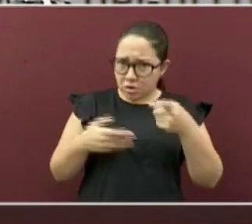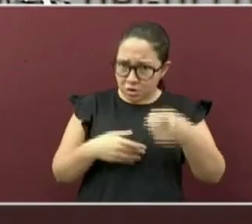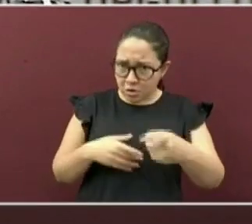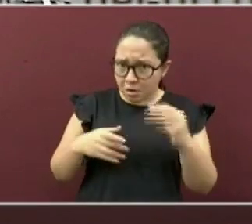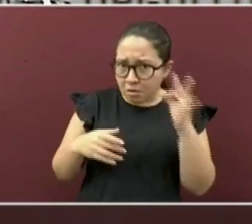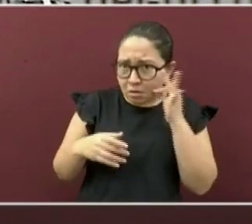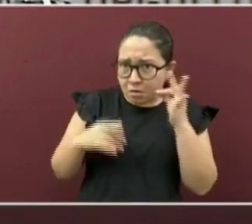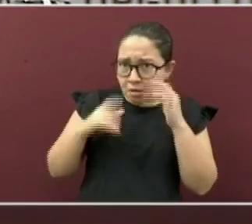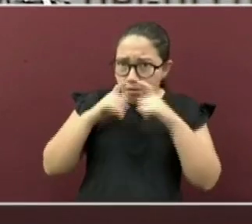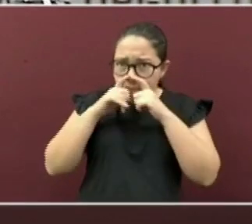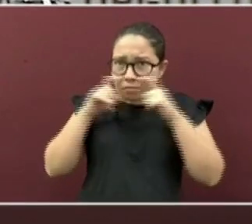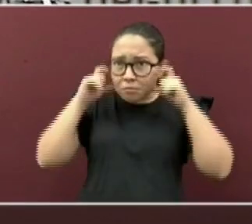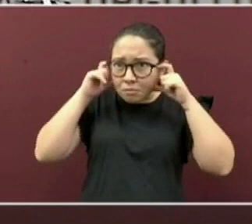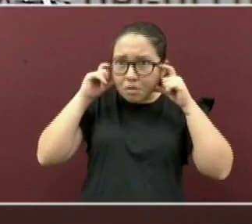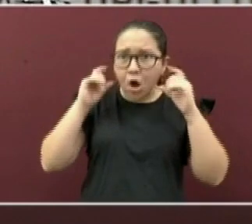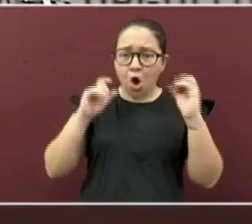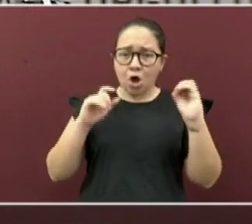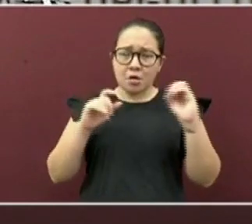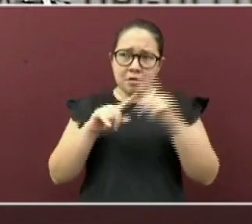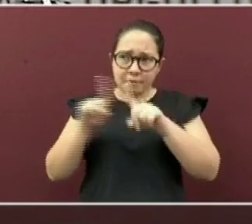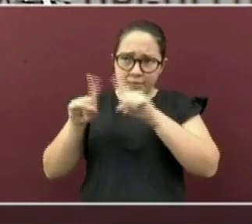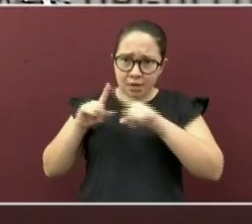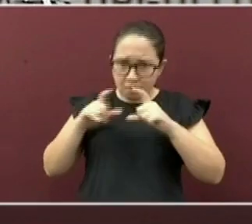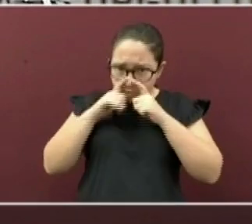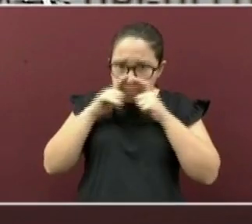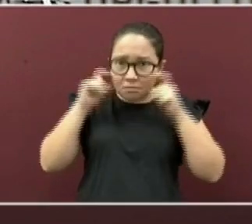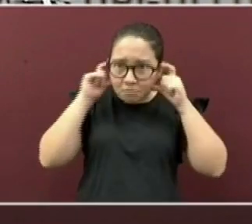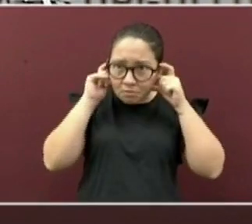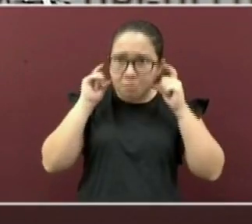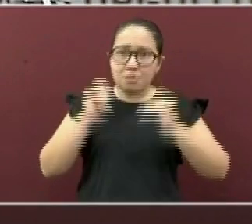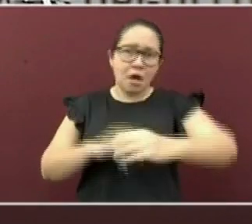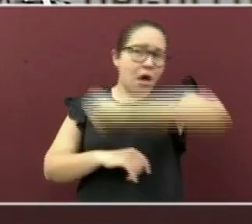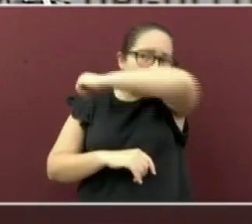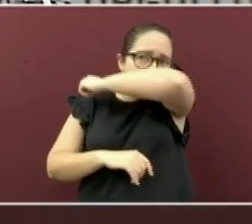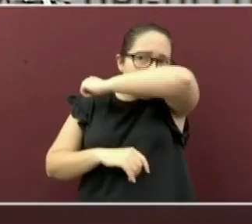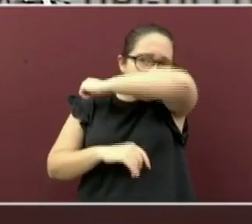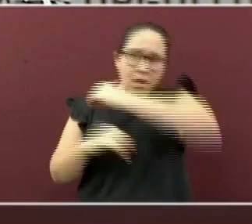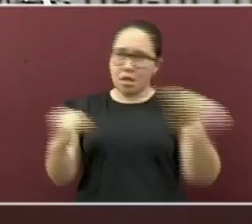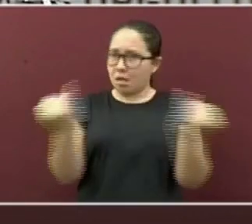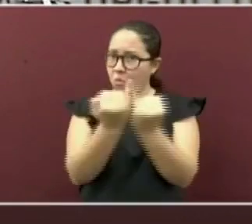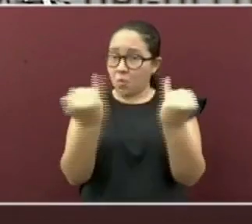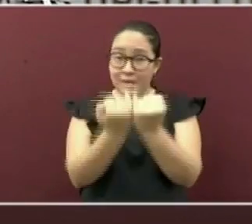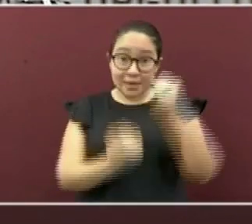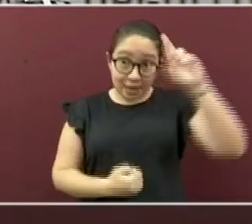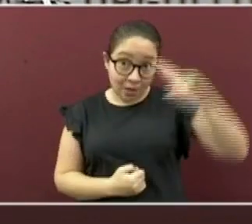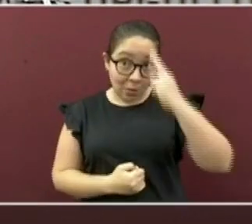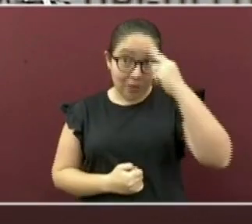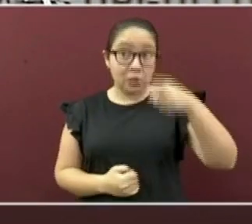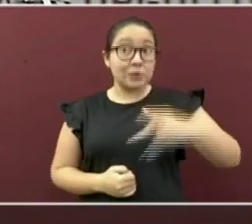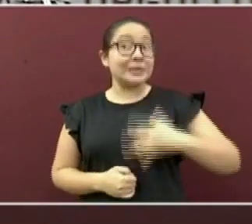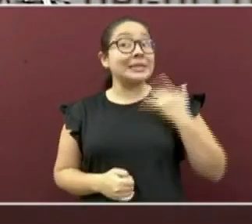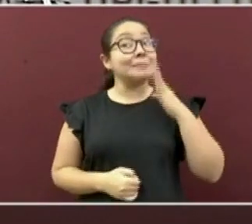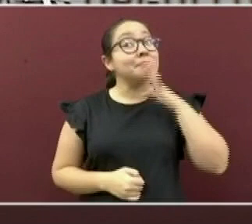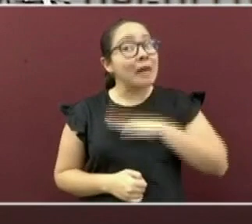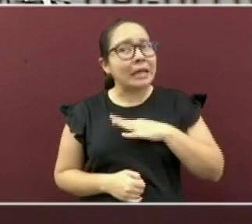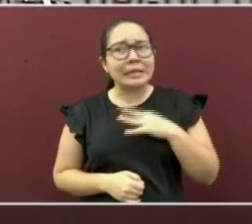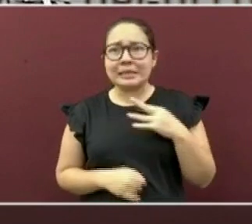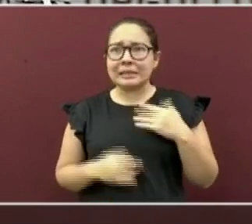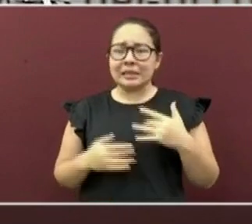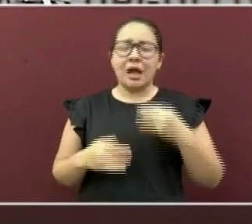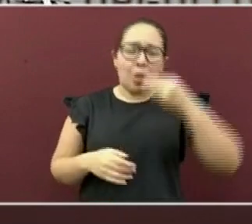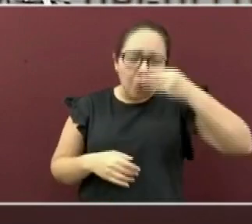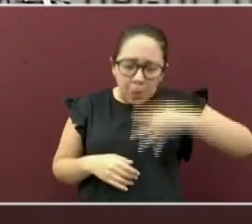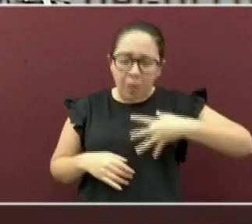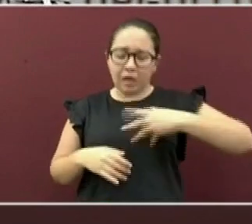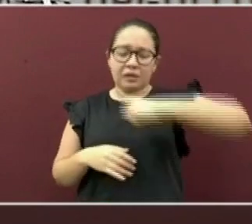cubrebocas. No olvide que si llegara a presentar cualquier síntoma para COVID, acuda